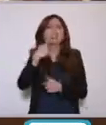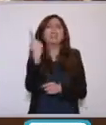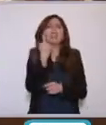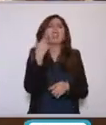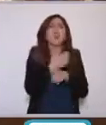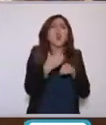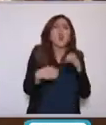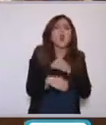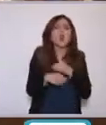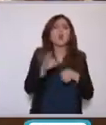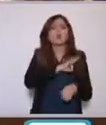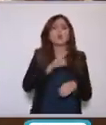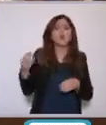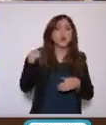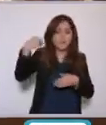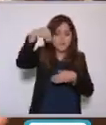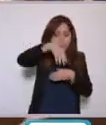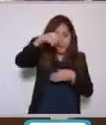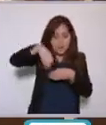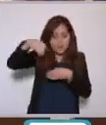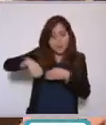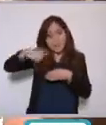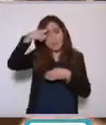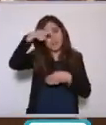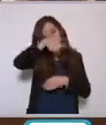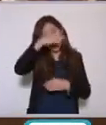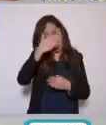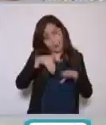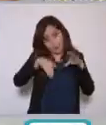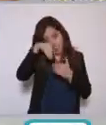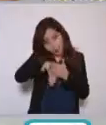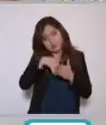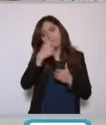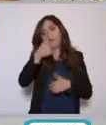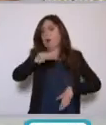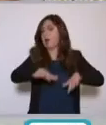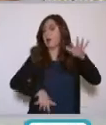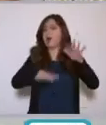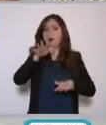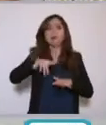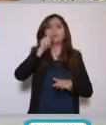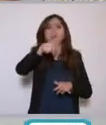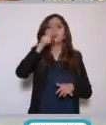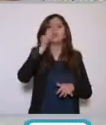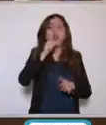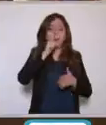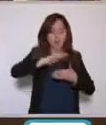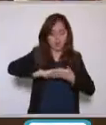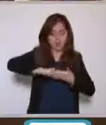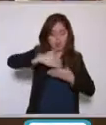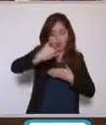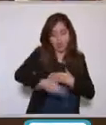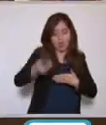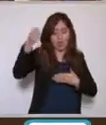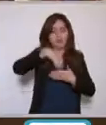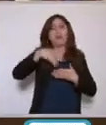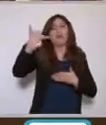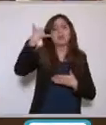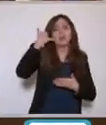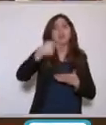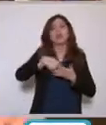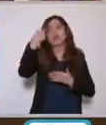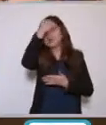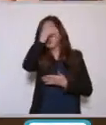podemos llevar a este tipo de eventos para que también la bolsa, oye, porque muchas veces siempre está abierta. Exacto. Queremos meter todo, el celular, los